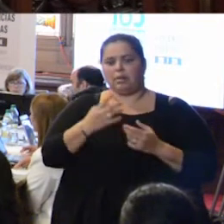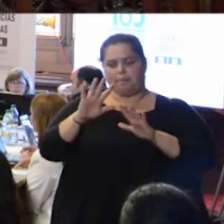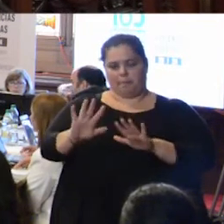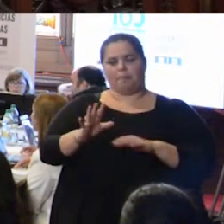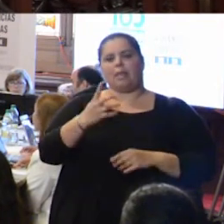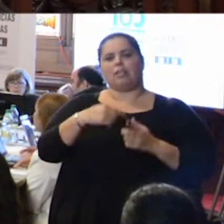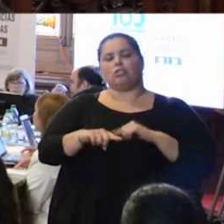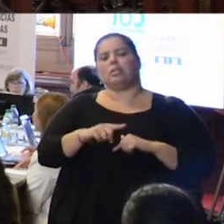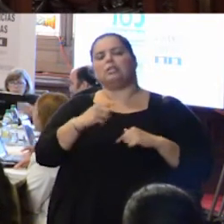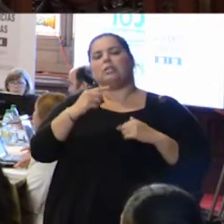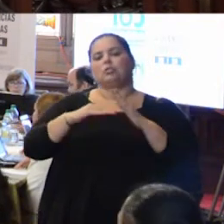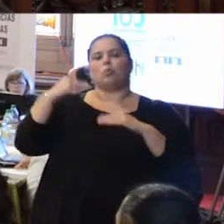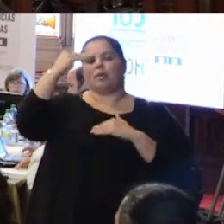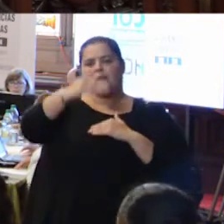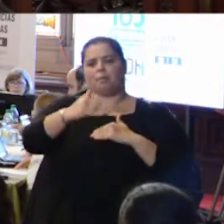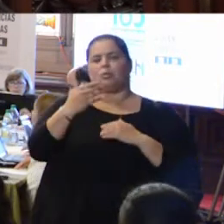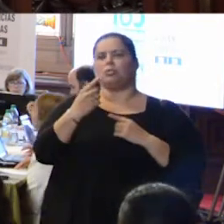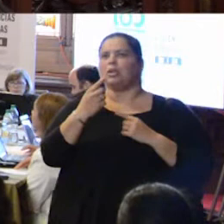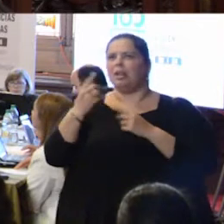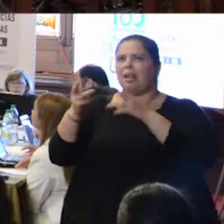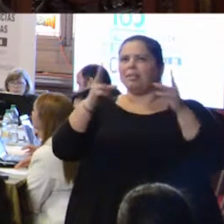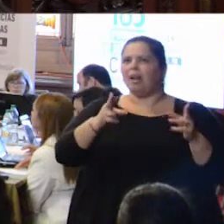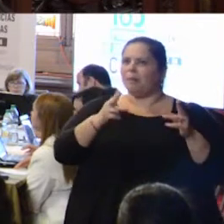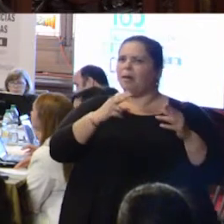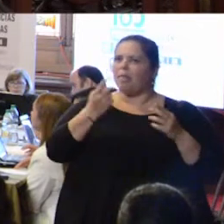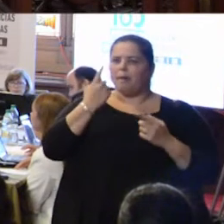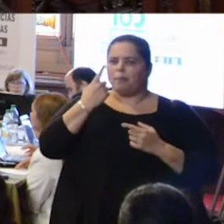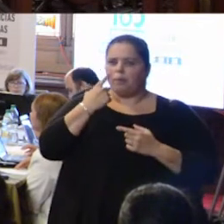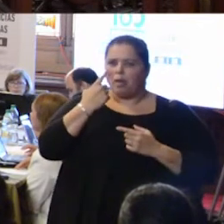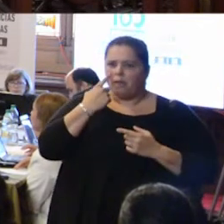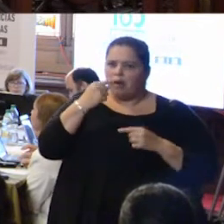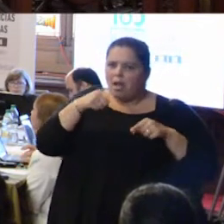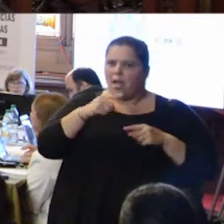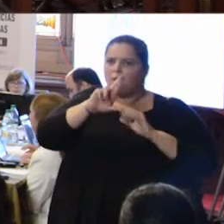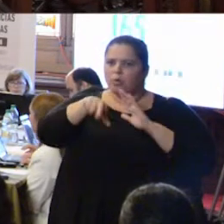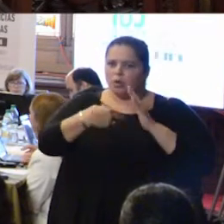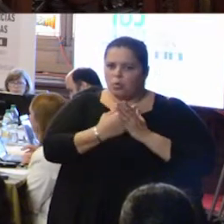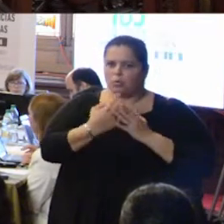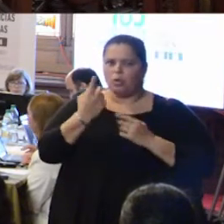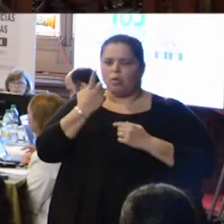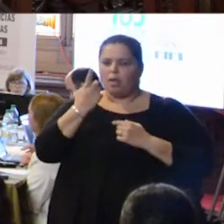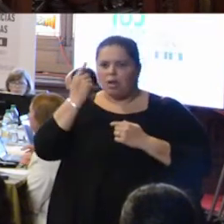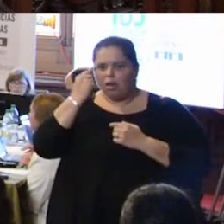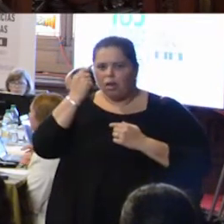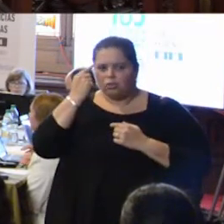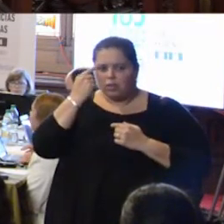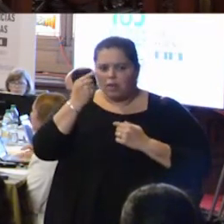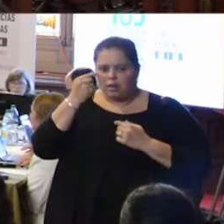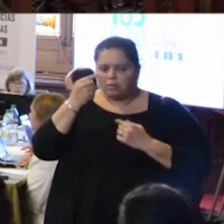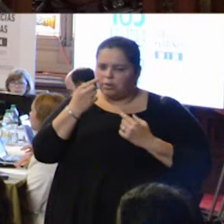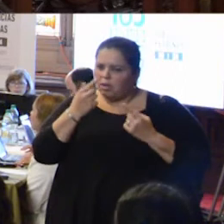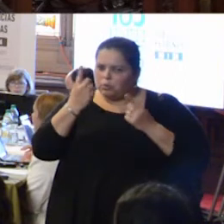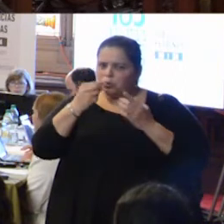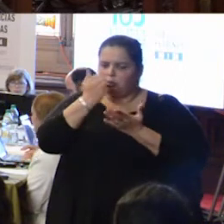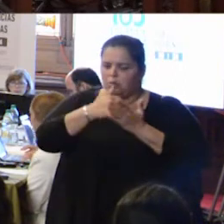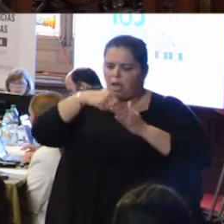admisión de pruebas, sobre la cual pesa un recurso de reconsideración, del cual estamos